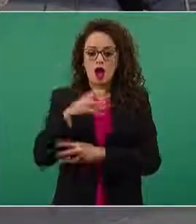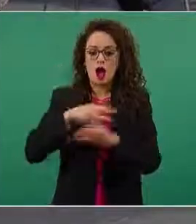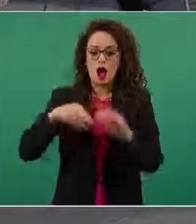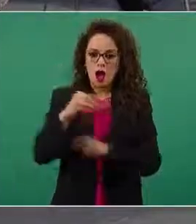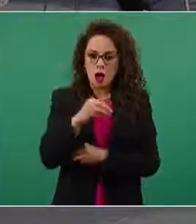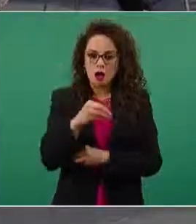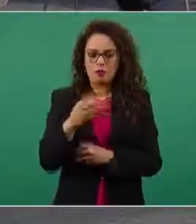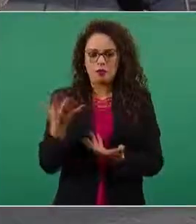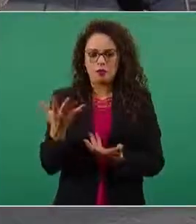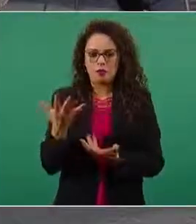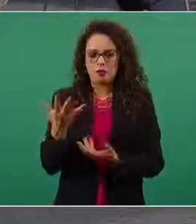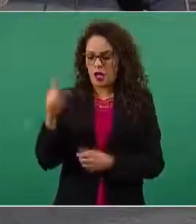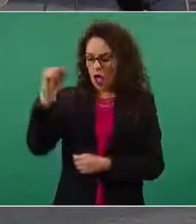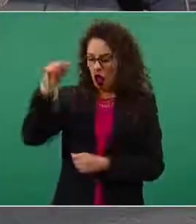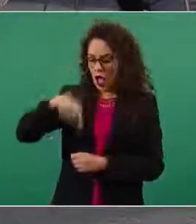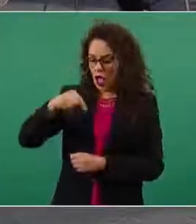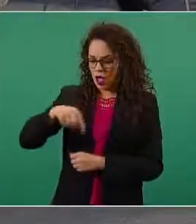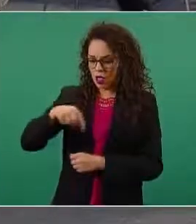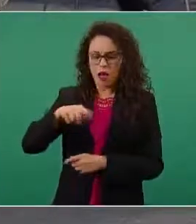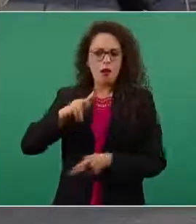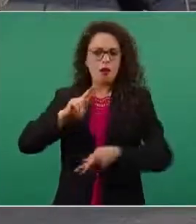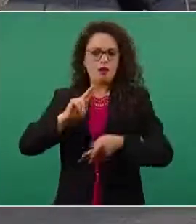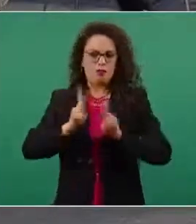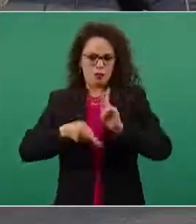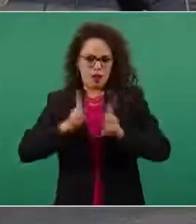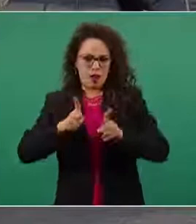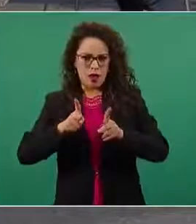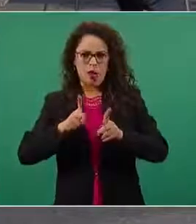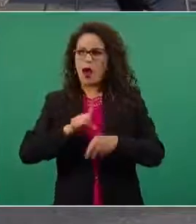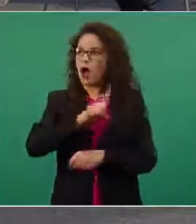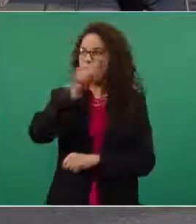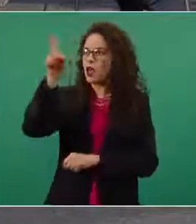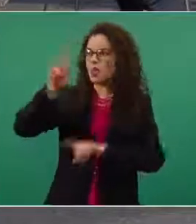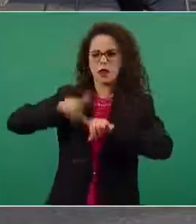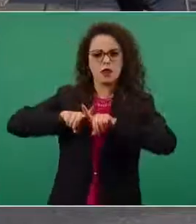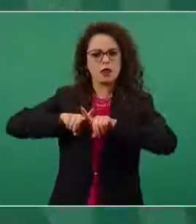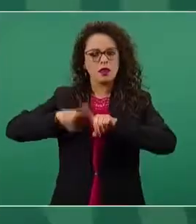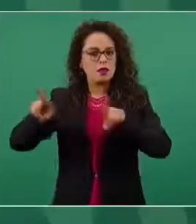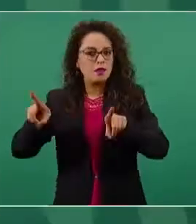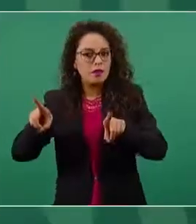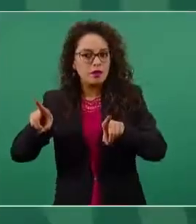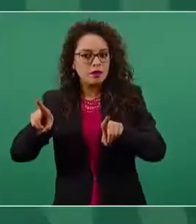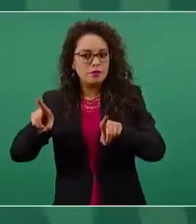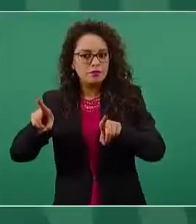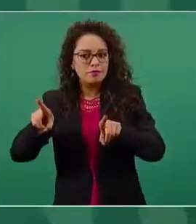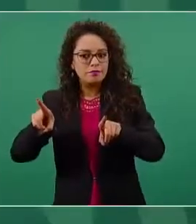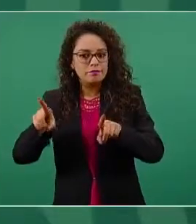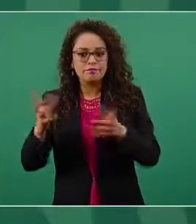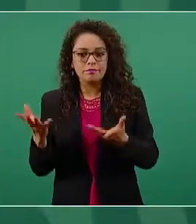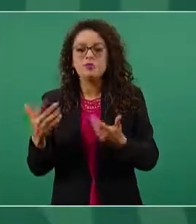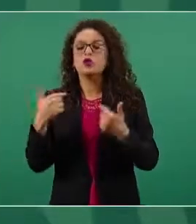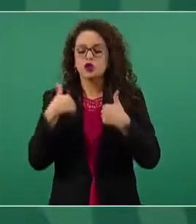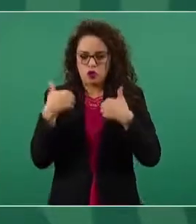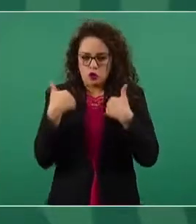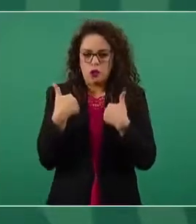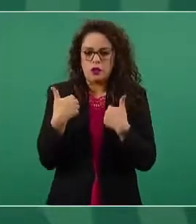aquí y otra cosa es allá lo que termina sucediendo. Yo entiendo la parte de